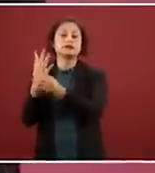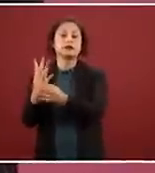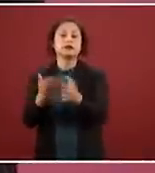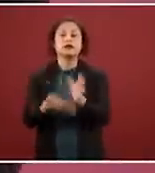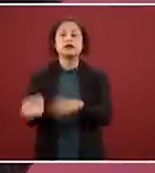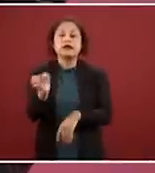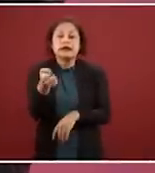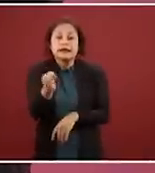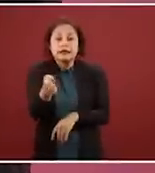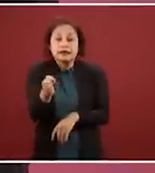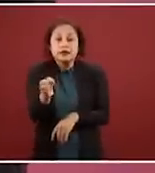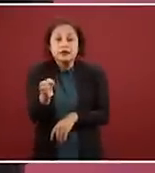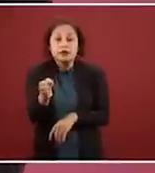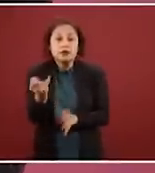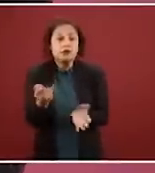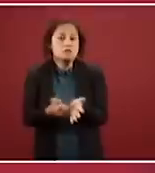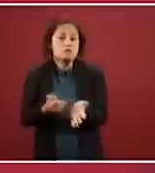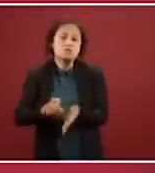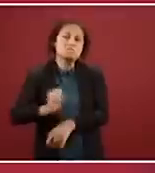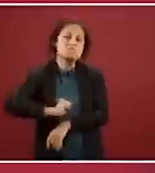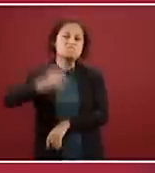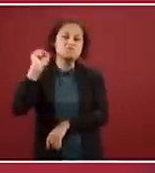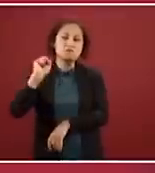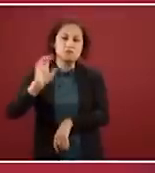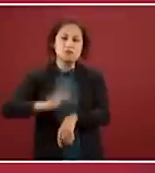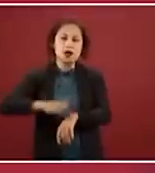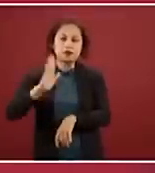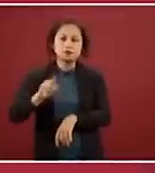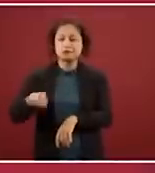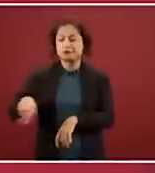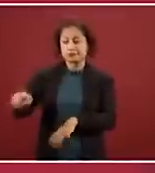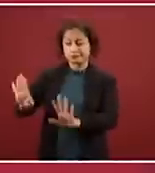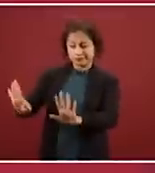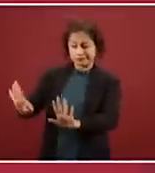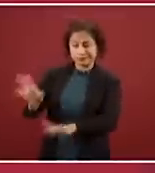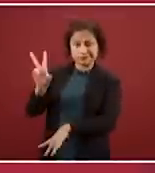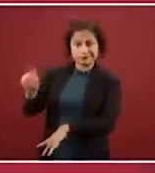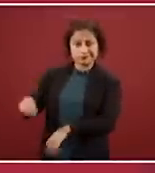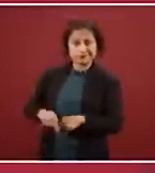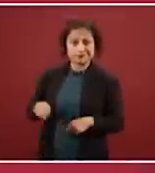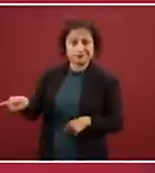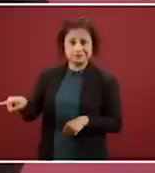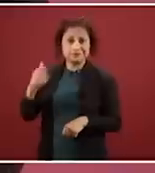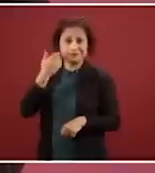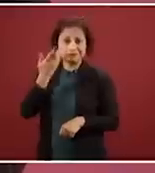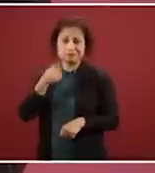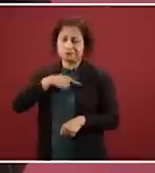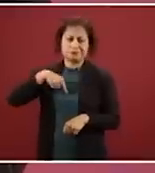los aumentos de impuestos. ¿Se van a quedar con las ganas? No hay aumentos de